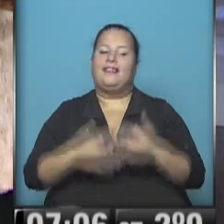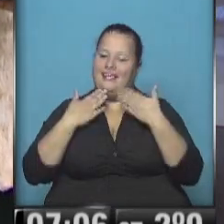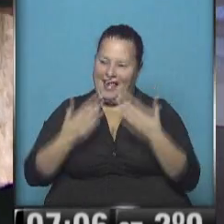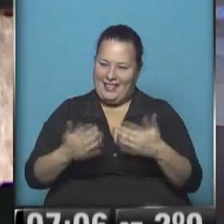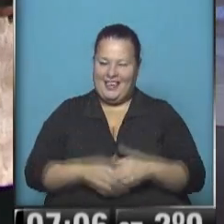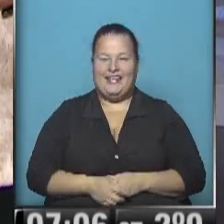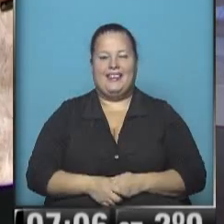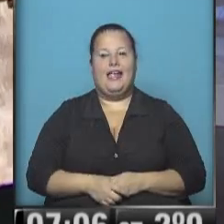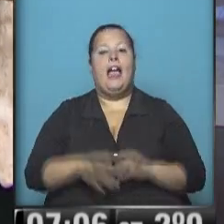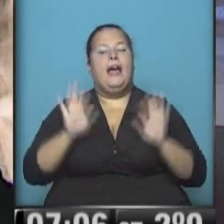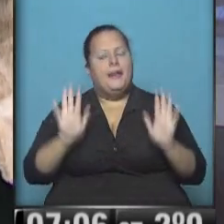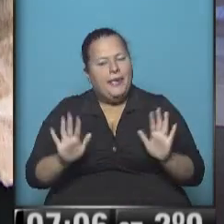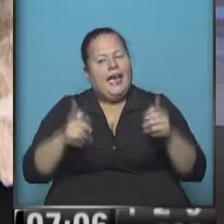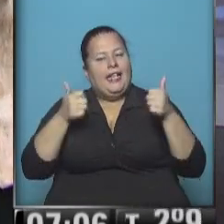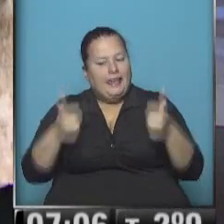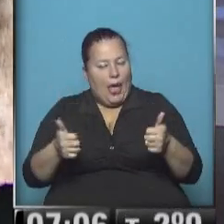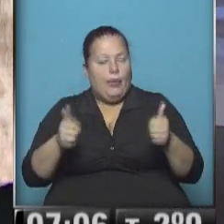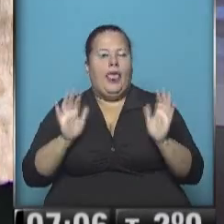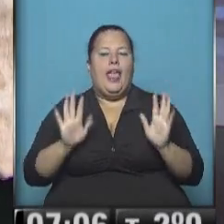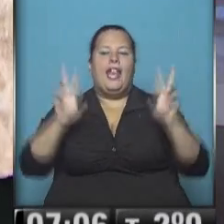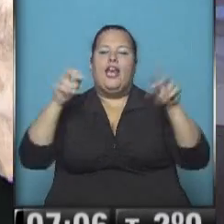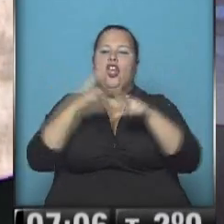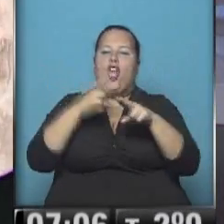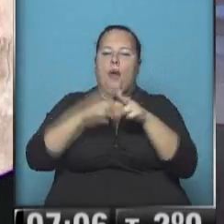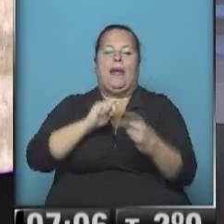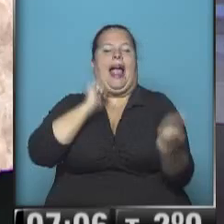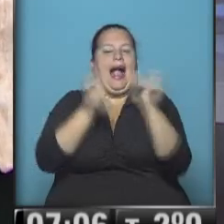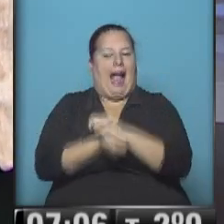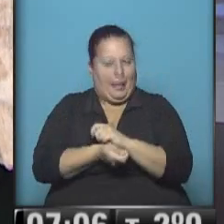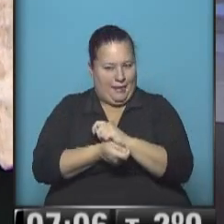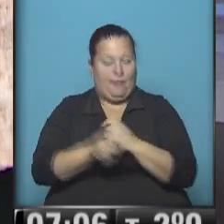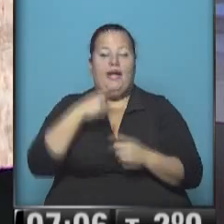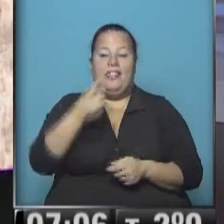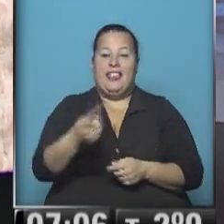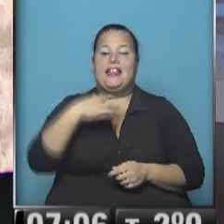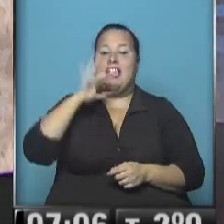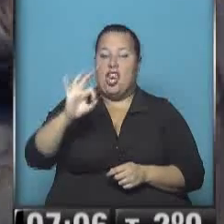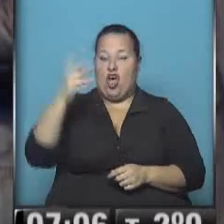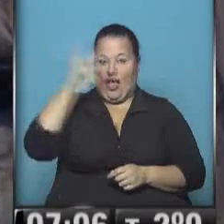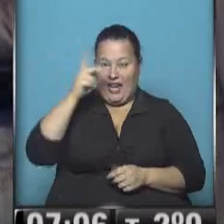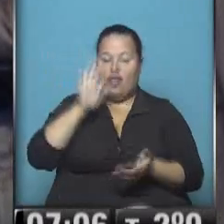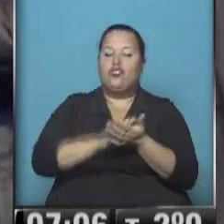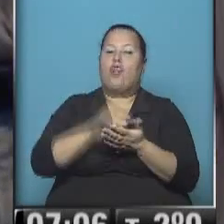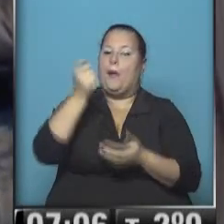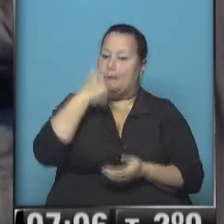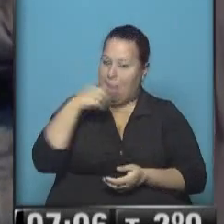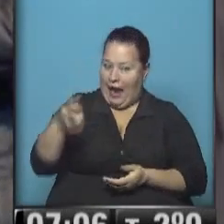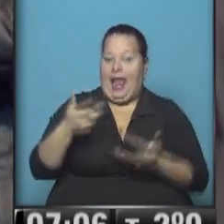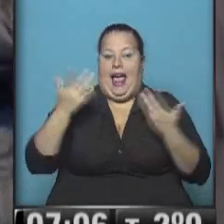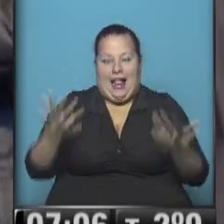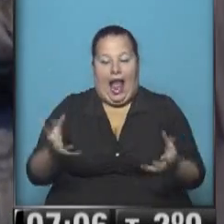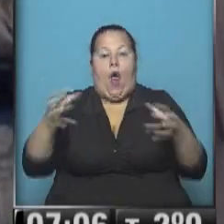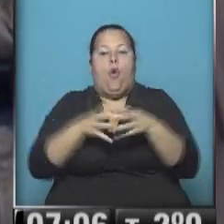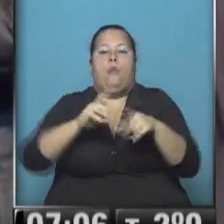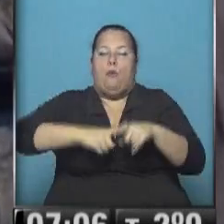Gracias, Nadia. A ver, está muy bien puesto el nombre Cambiemos. Eso dijo Máximo Kirchner ayer sobre Mauricio Macri. Claro, y la